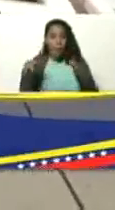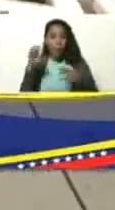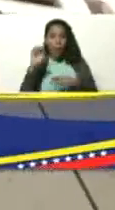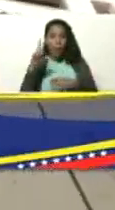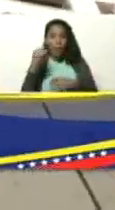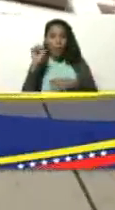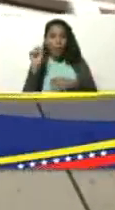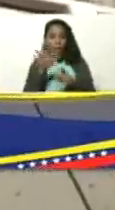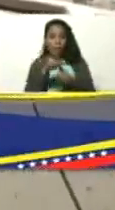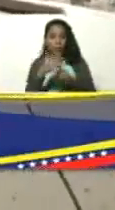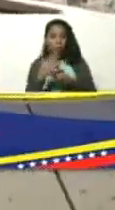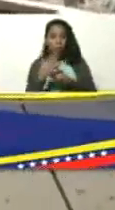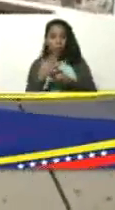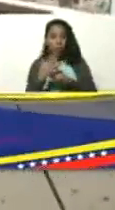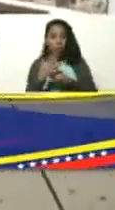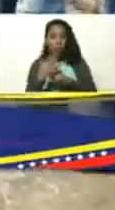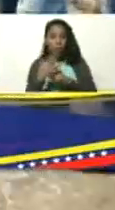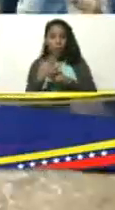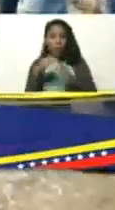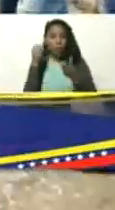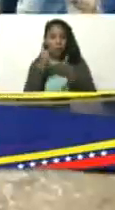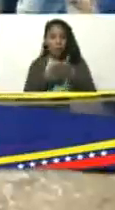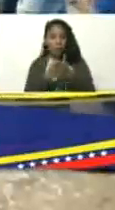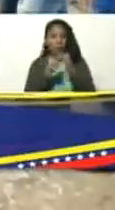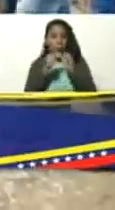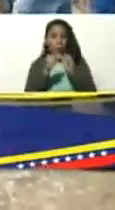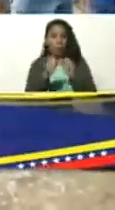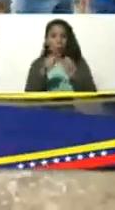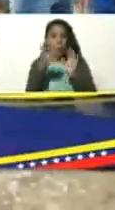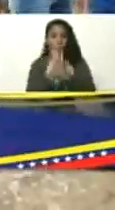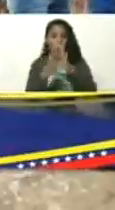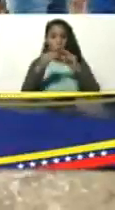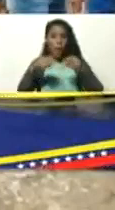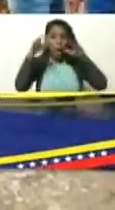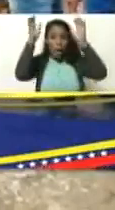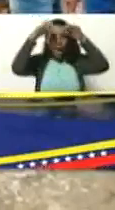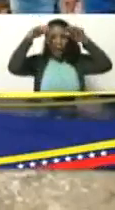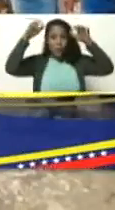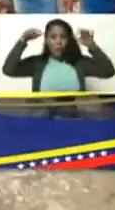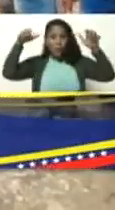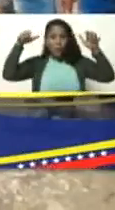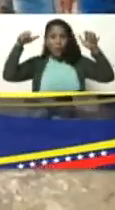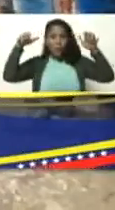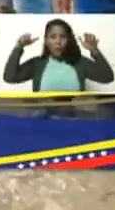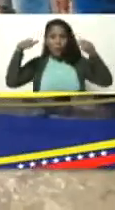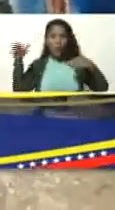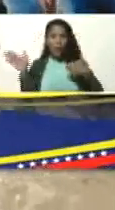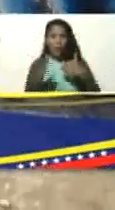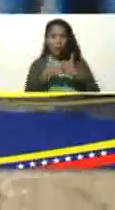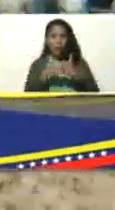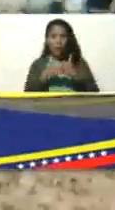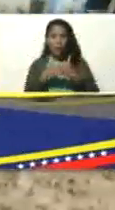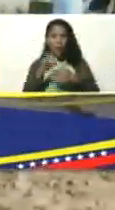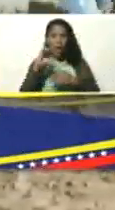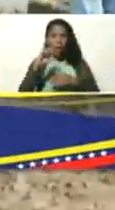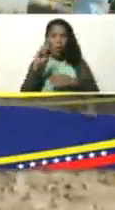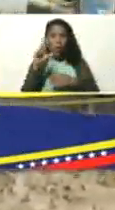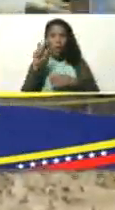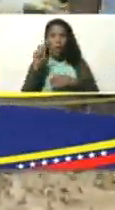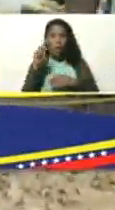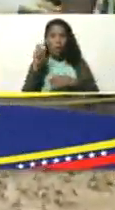una situación persistente, sobre todo por las lluvias, en las cabeceras de la Sierra de la Culata, en la